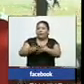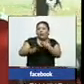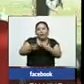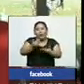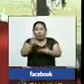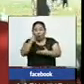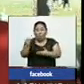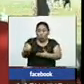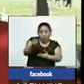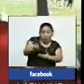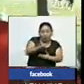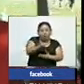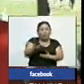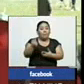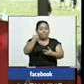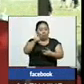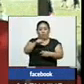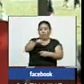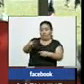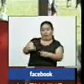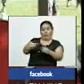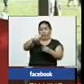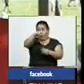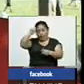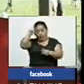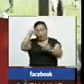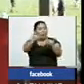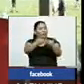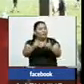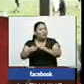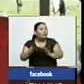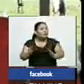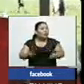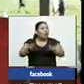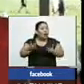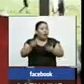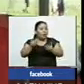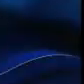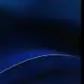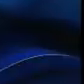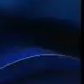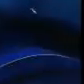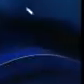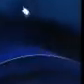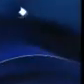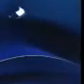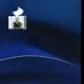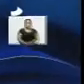haber algo nuevo, sino que va a algo diferente, quizás, en cuanto a la forma de trabajar de nosotros.